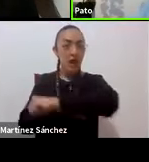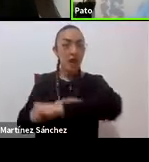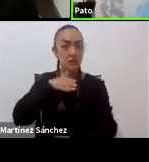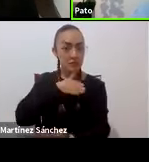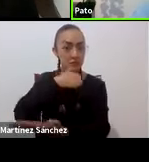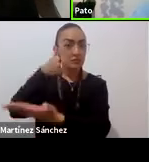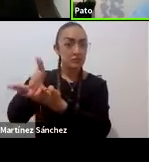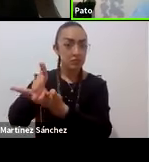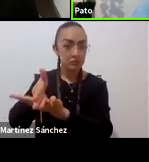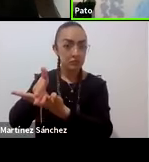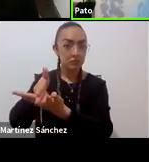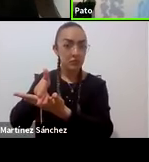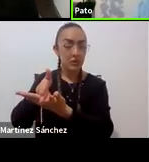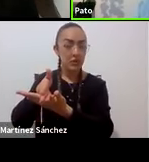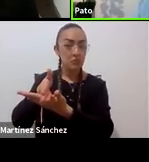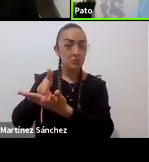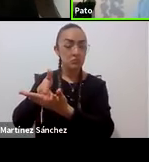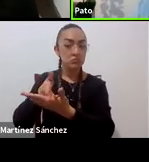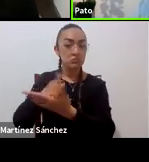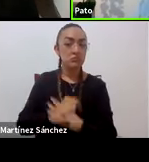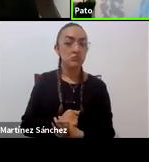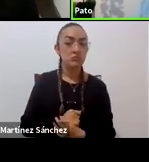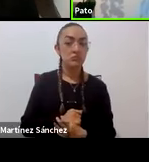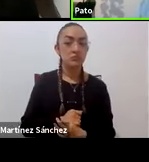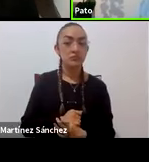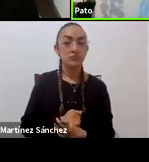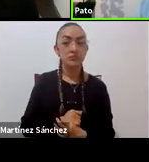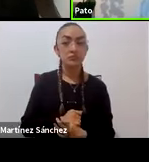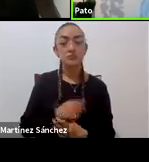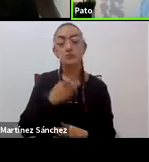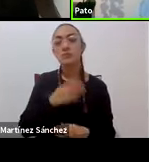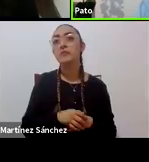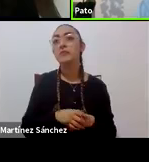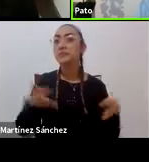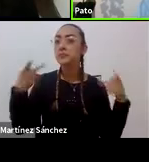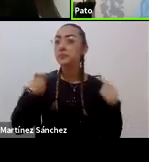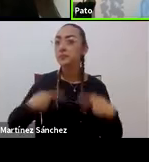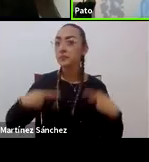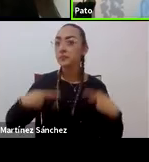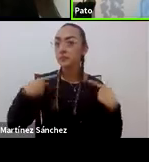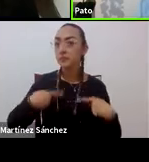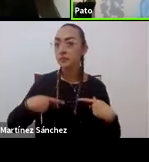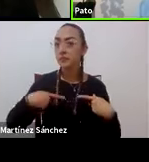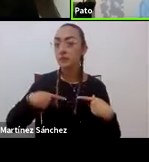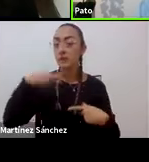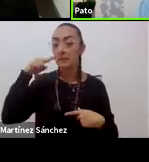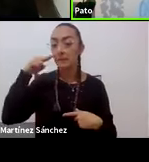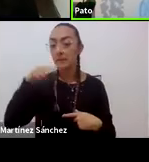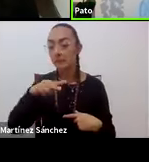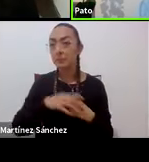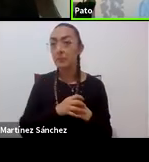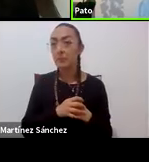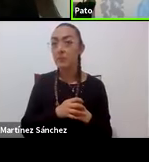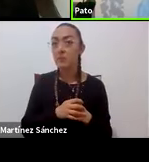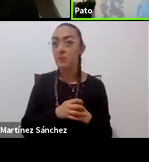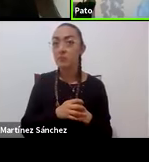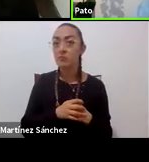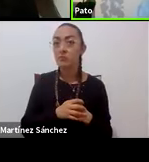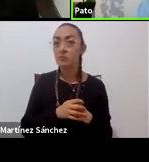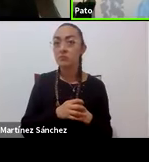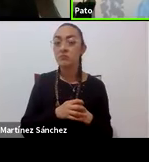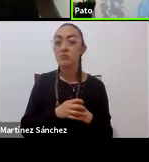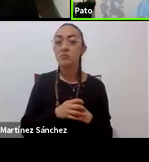horas abierta, por decirlo así, ¿no? Digamos, es que la gente ve que hacen una asamblea